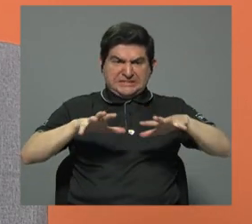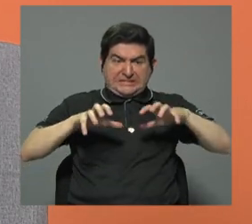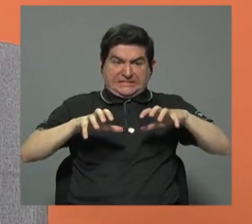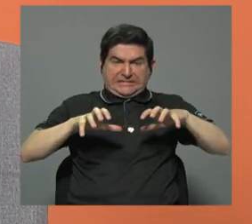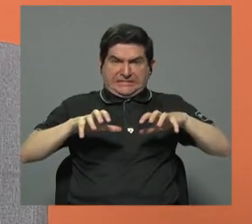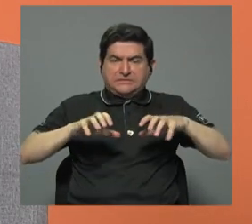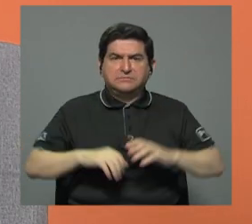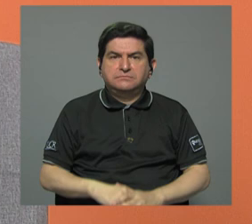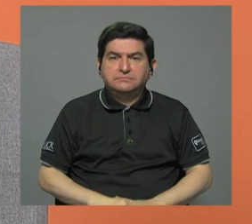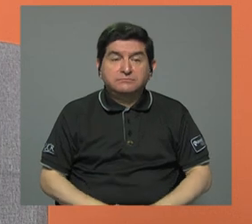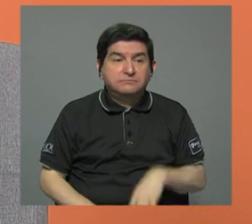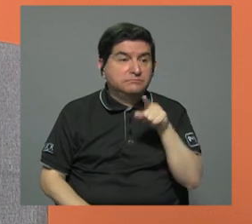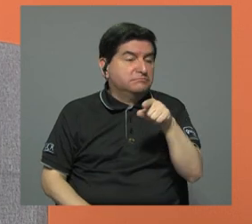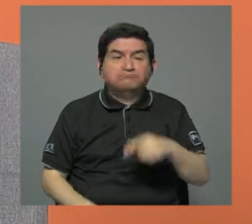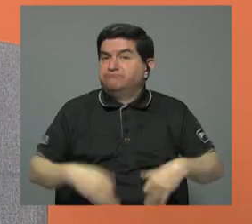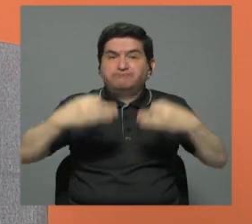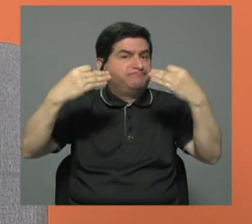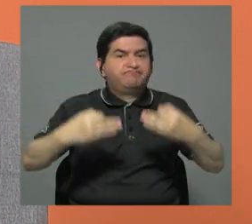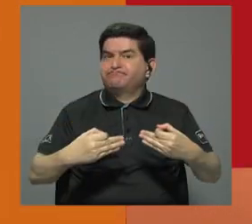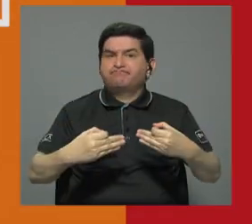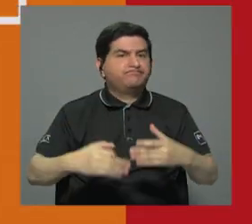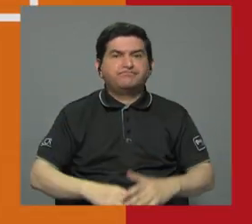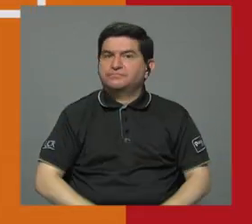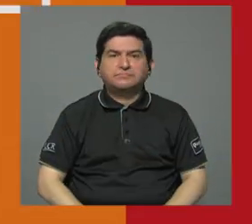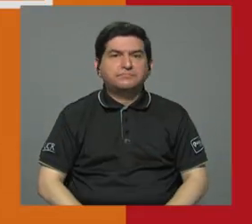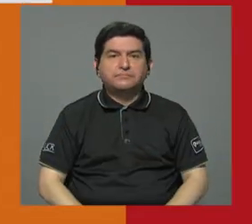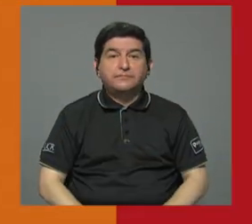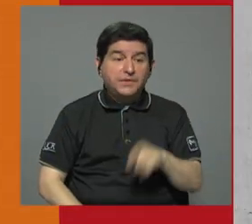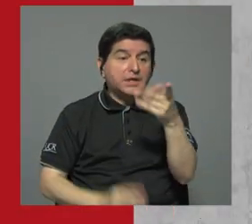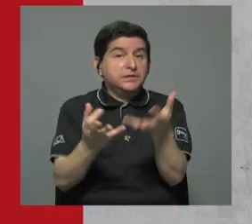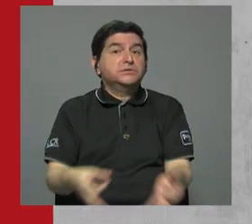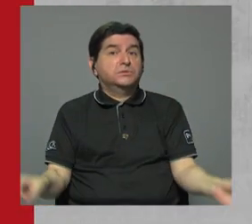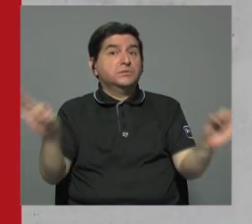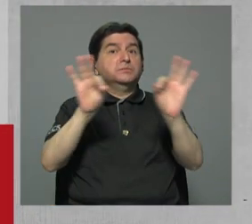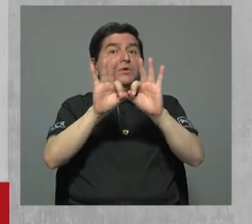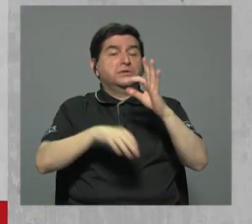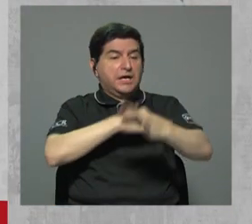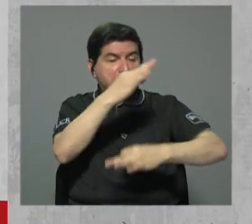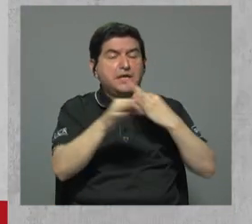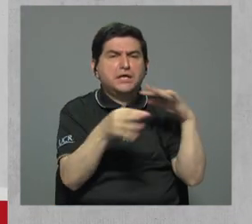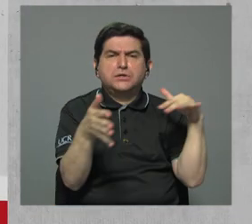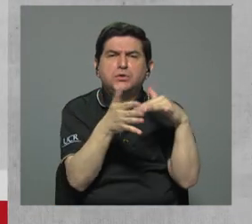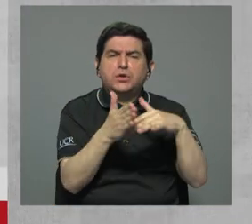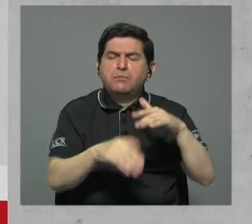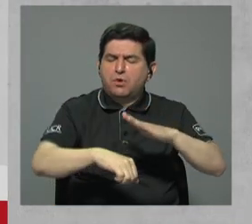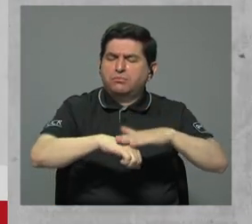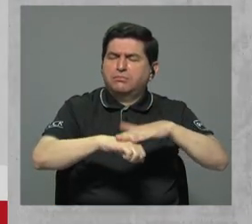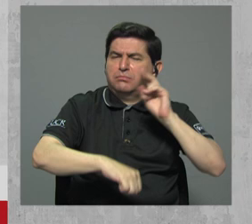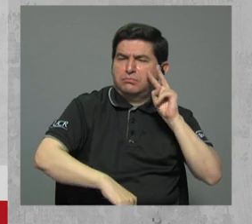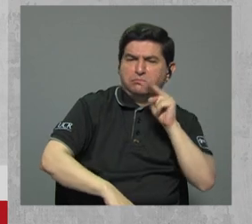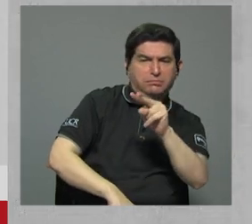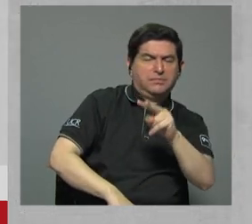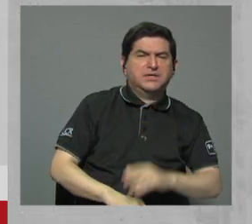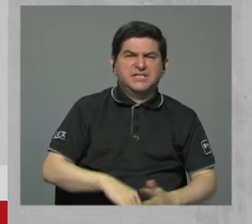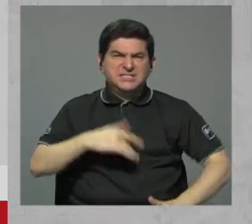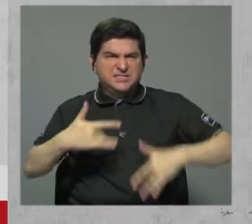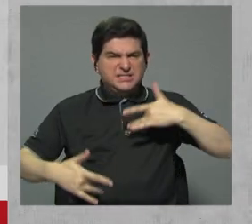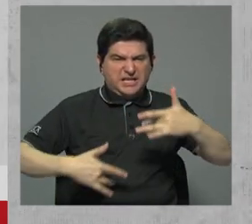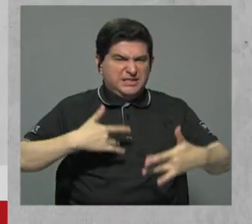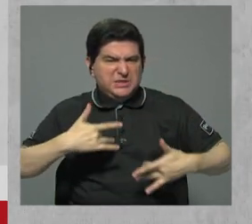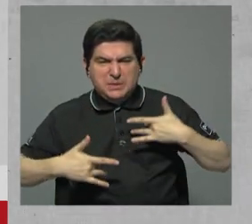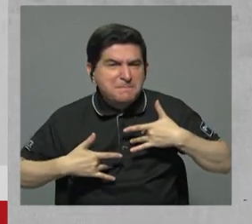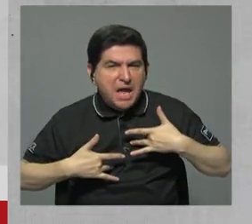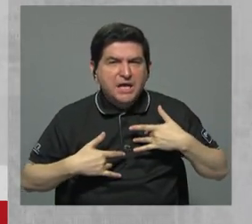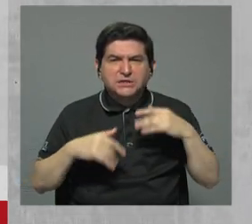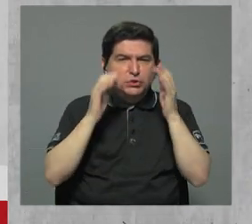ansiedad porque no se han decidido. Esto es sumamente importante y este tipo de estudios nos permite verlo, ¿verdad? Ese tema de los sentimientos,